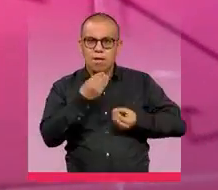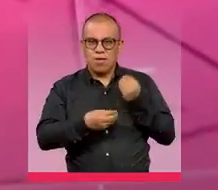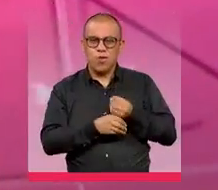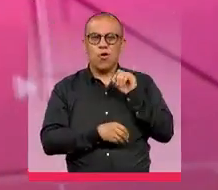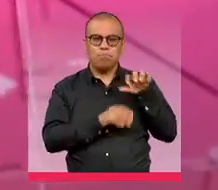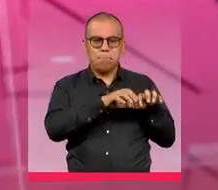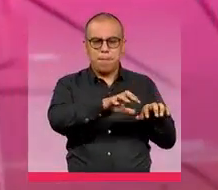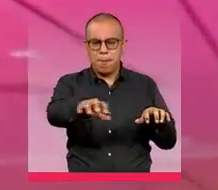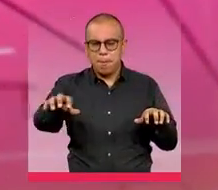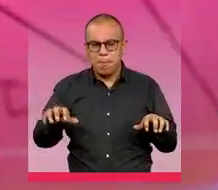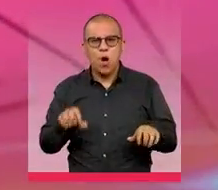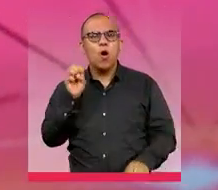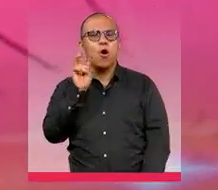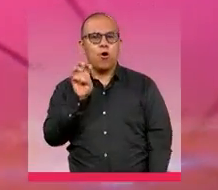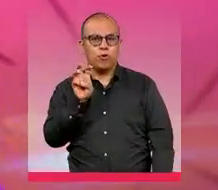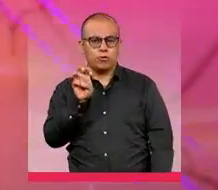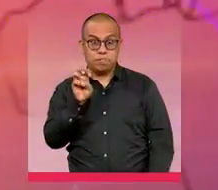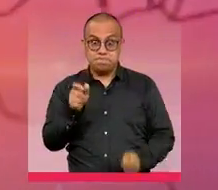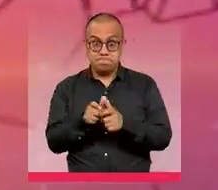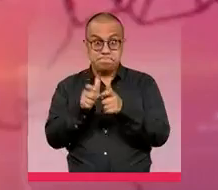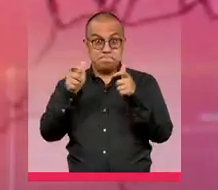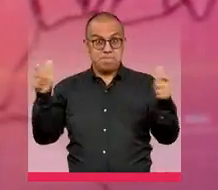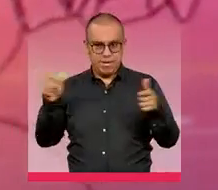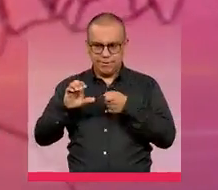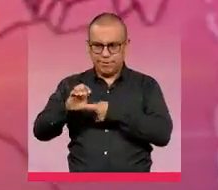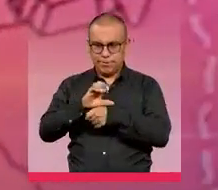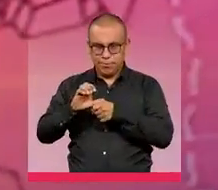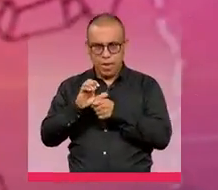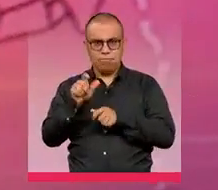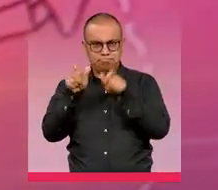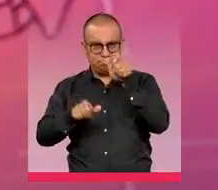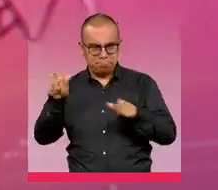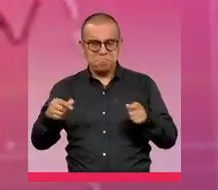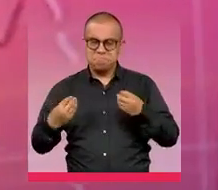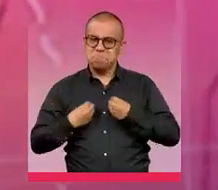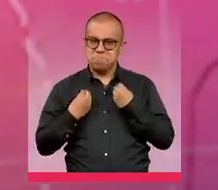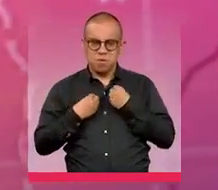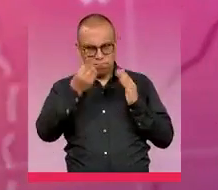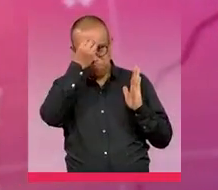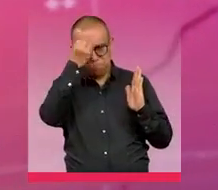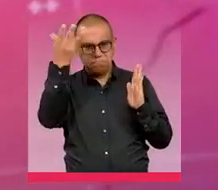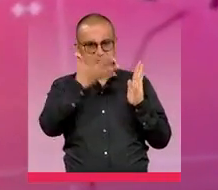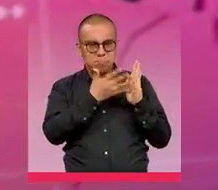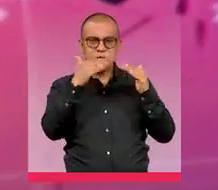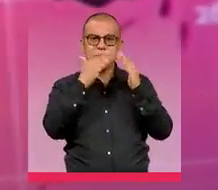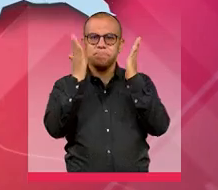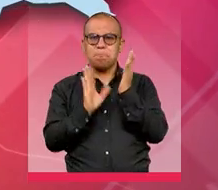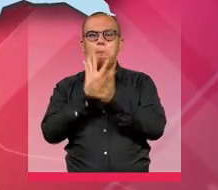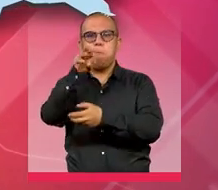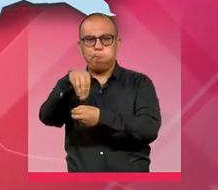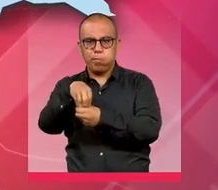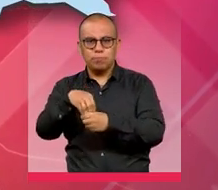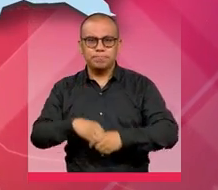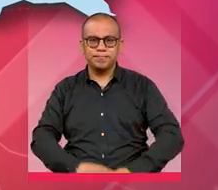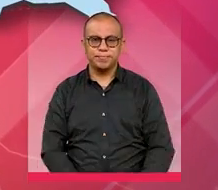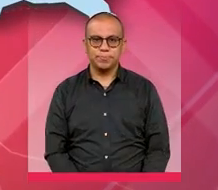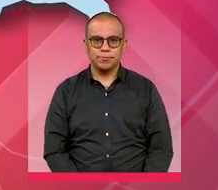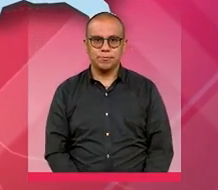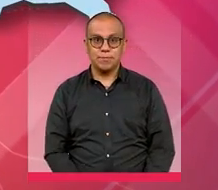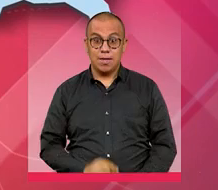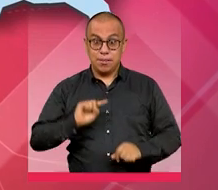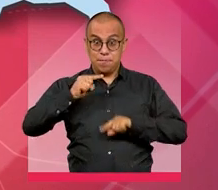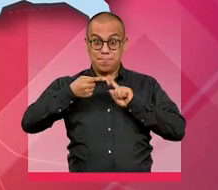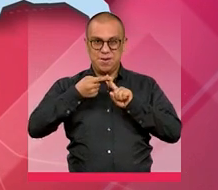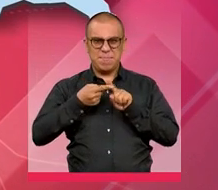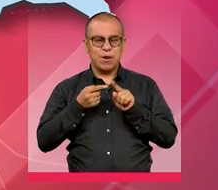ciudad. Según las autoridades, la mayoría de los ciudadanos respetó la norma y se quedó en casa. El primer turno